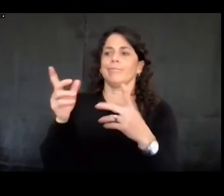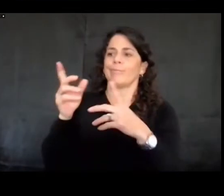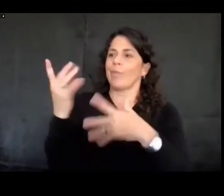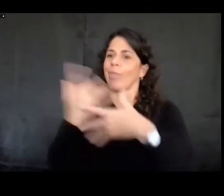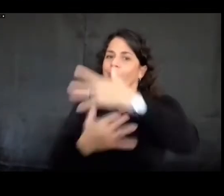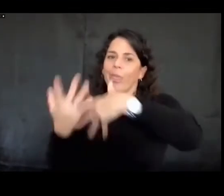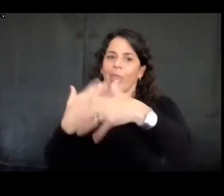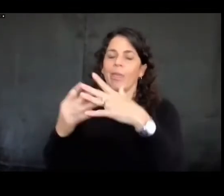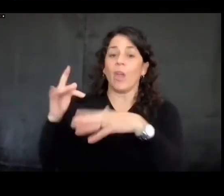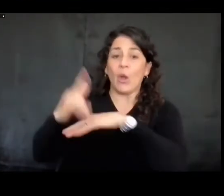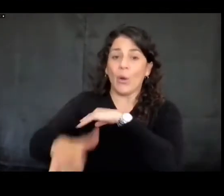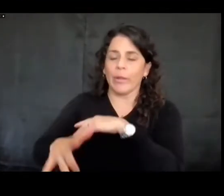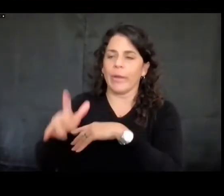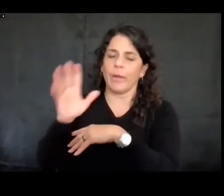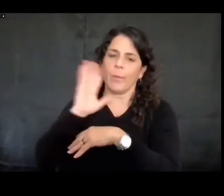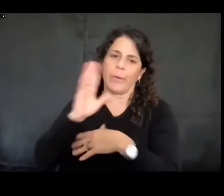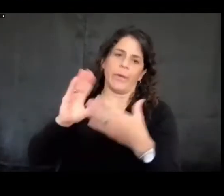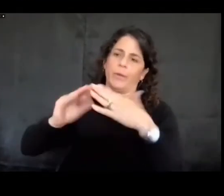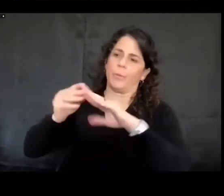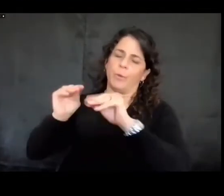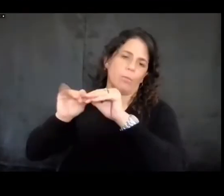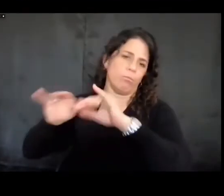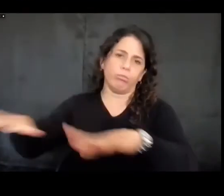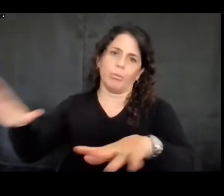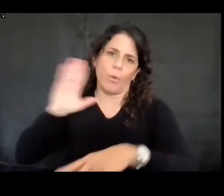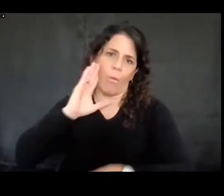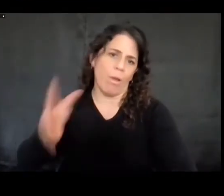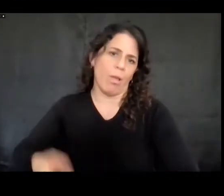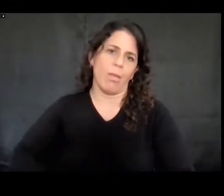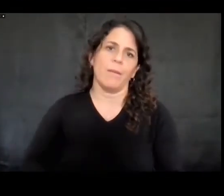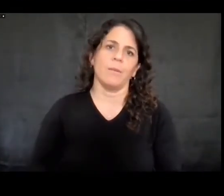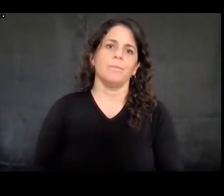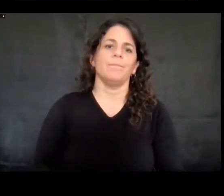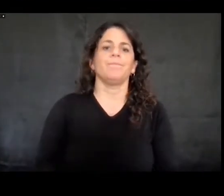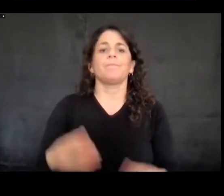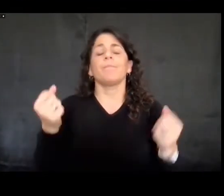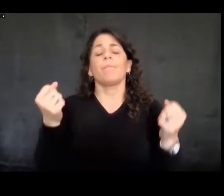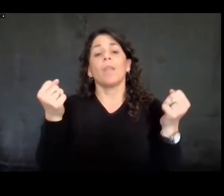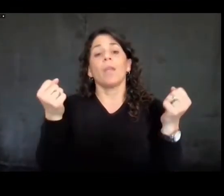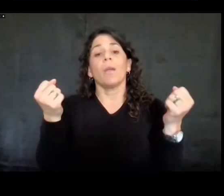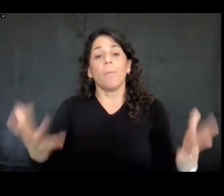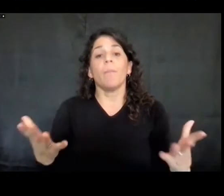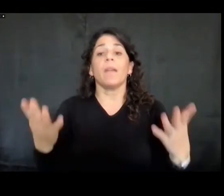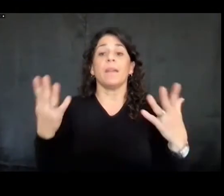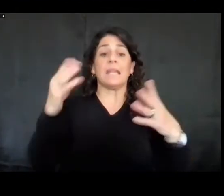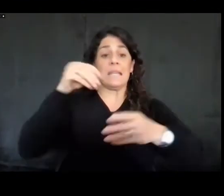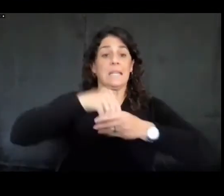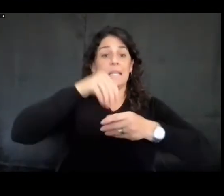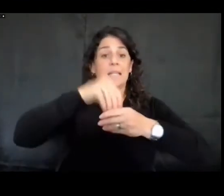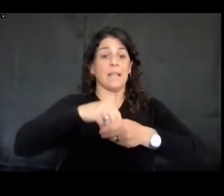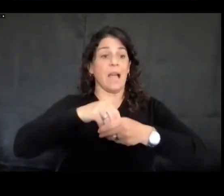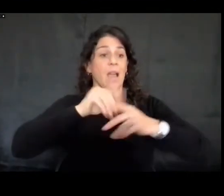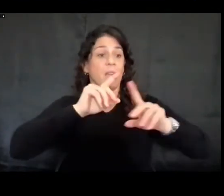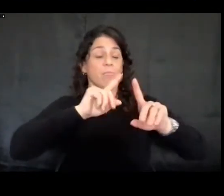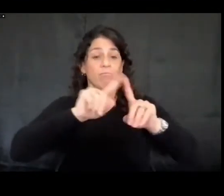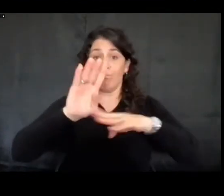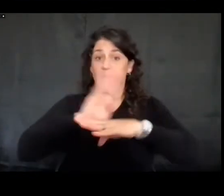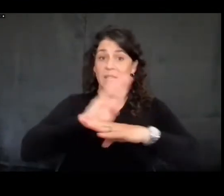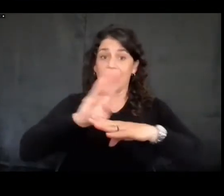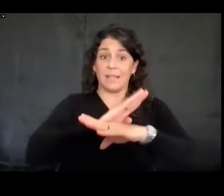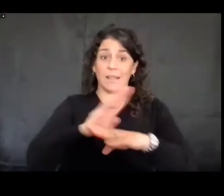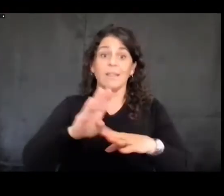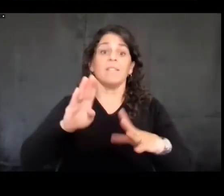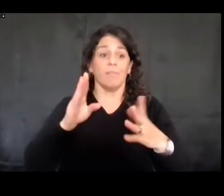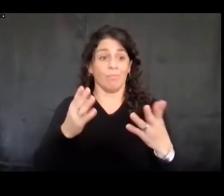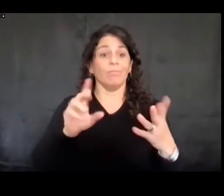distancia social muy temprano y esta semana pasada muchos lugares han abierto muchos negocios y